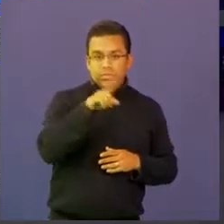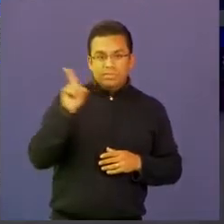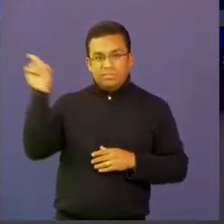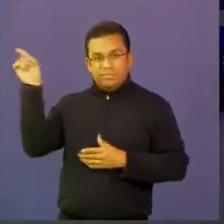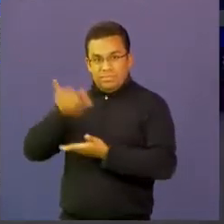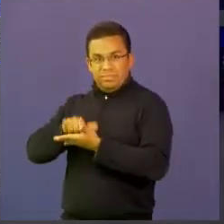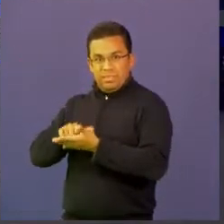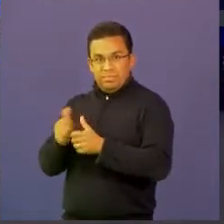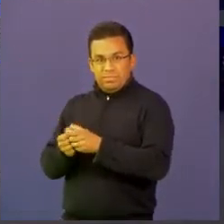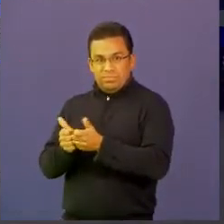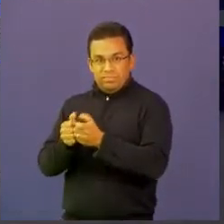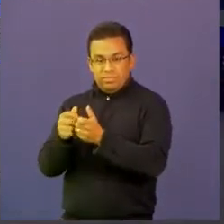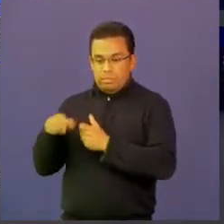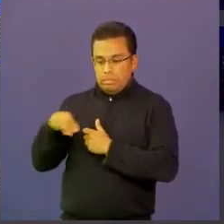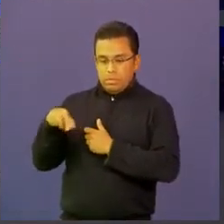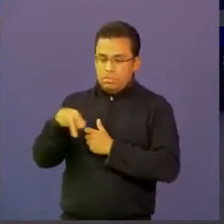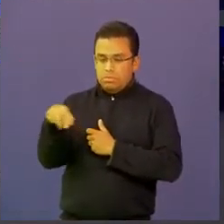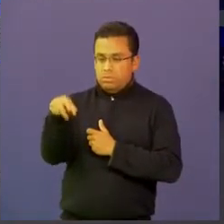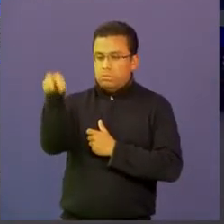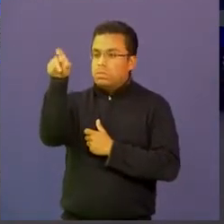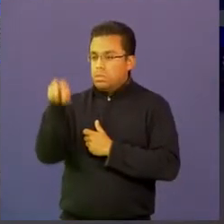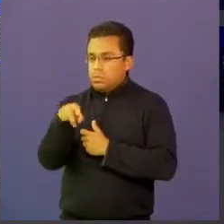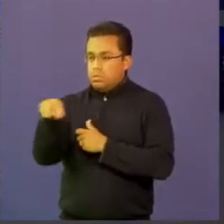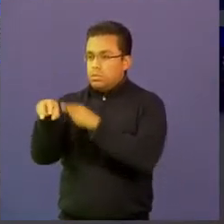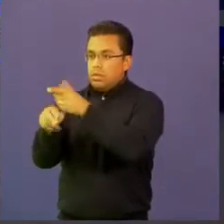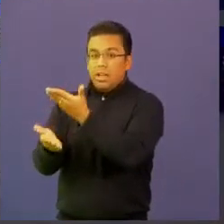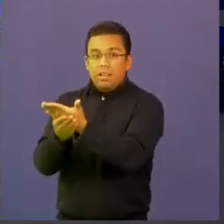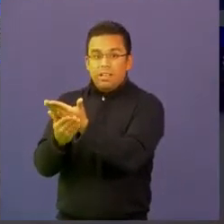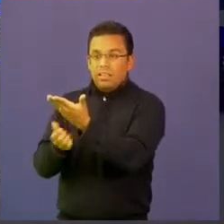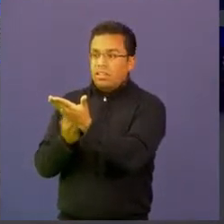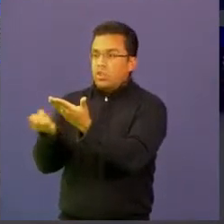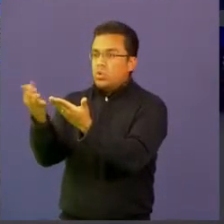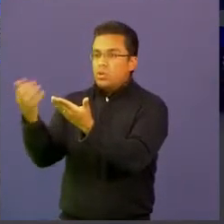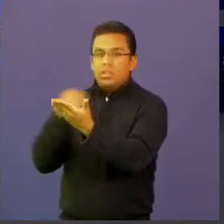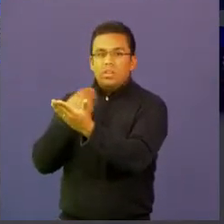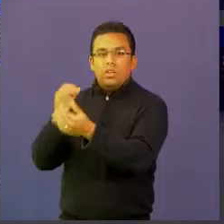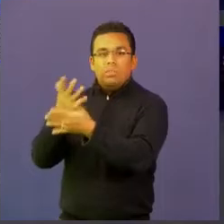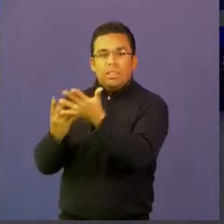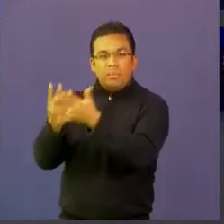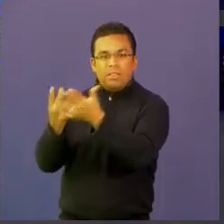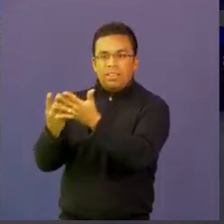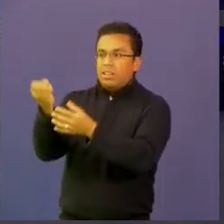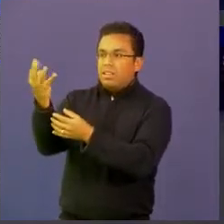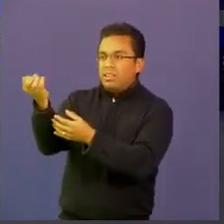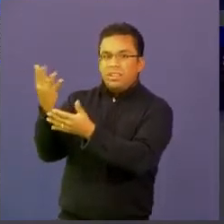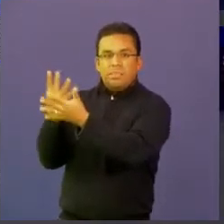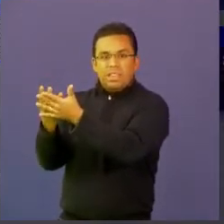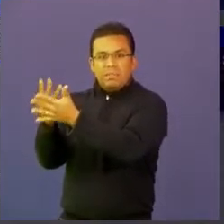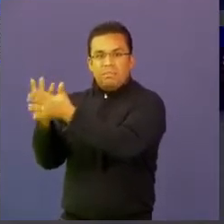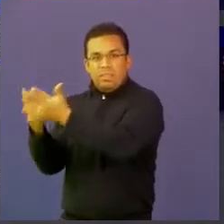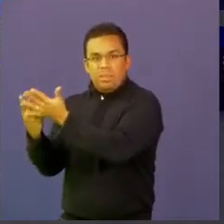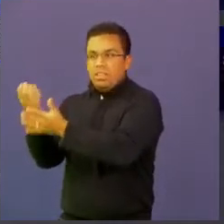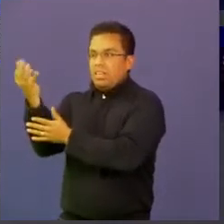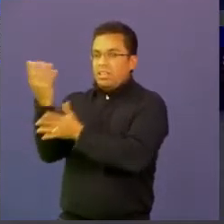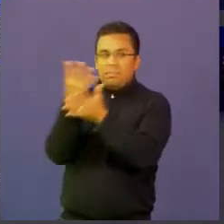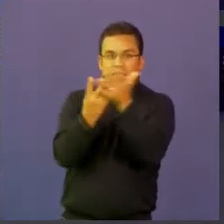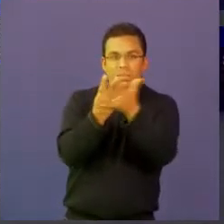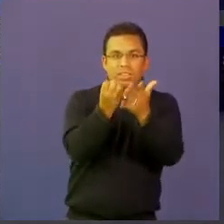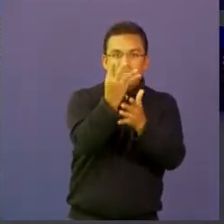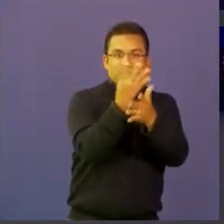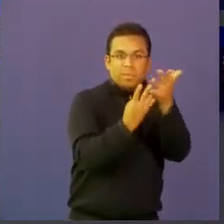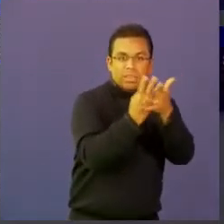entonces iba encontrando a su paso un desafío de matemática que en la medida que lo iba recorriendo iba avanzando